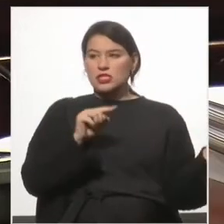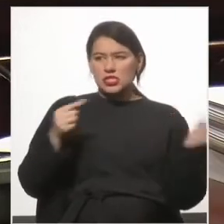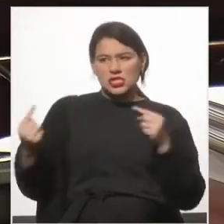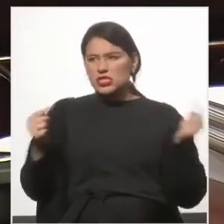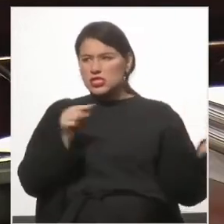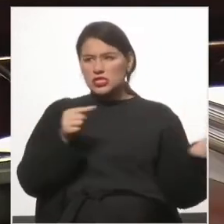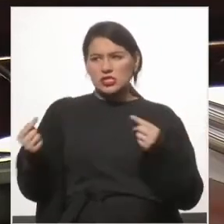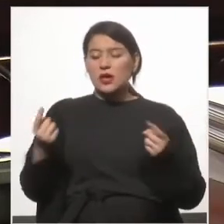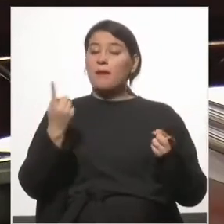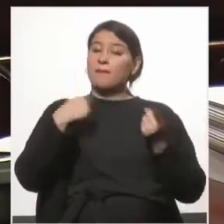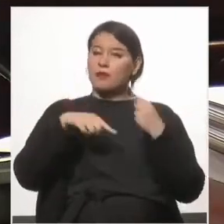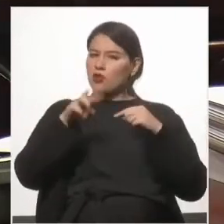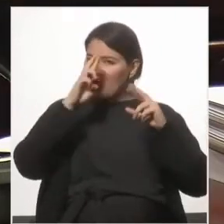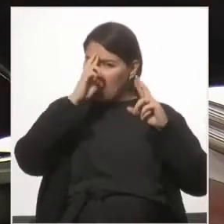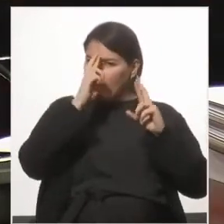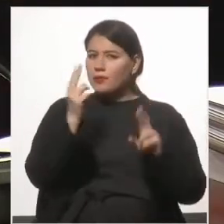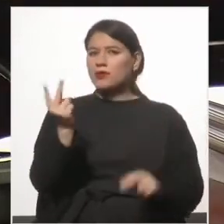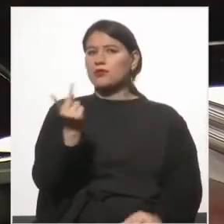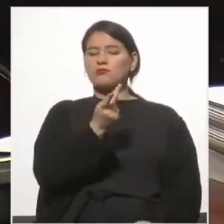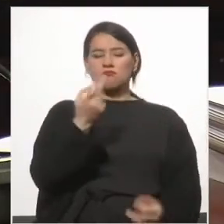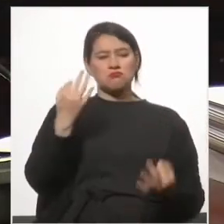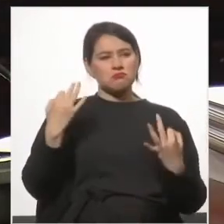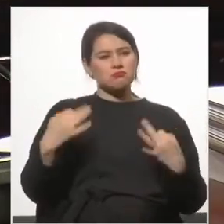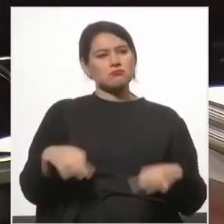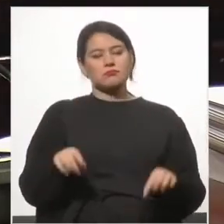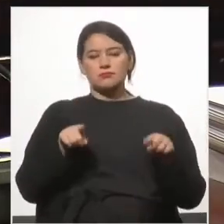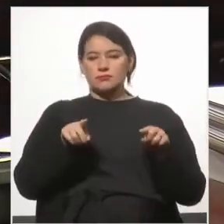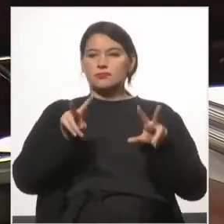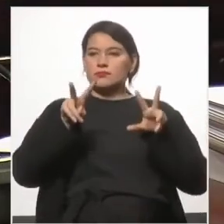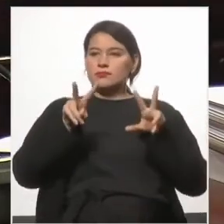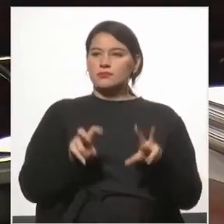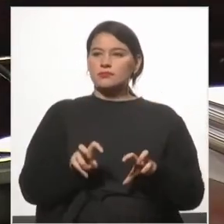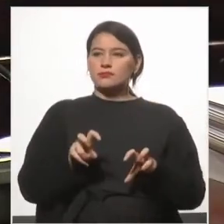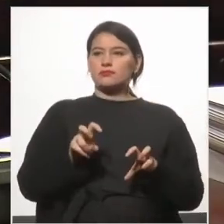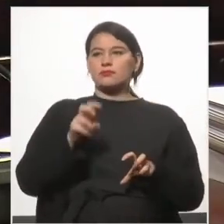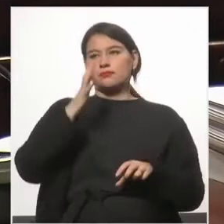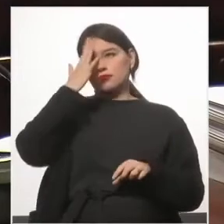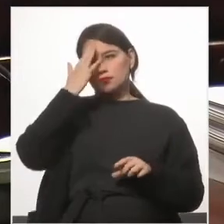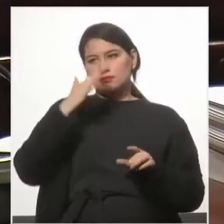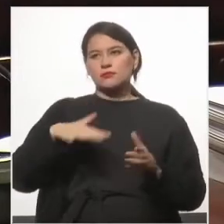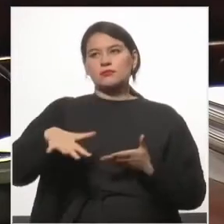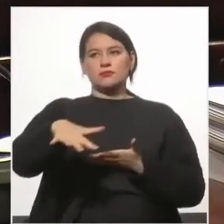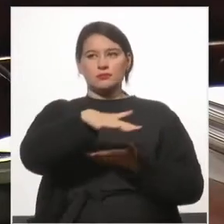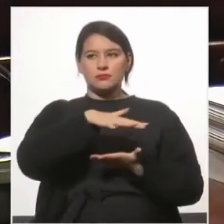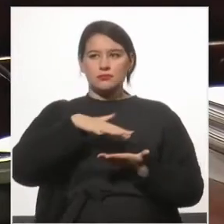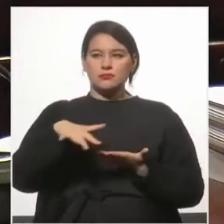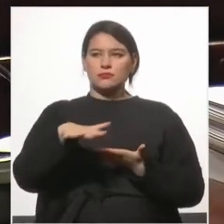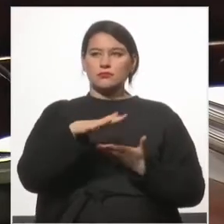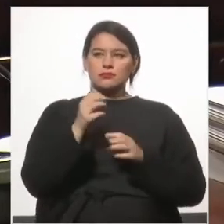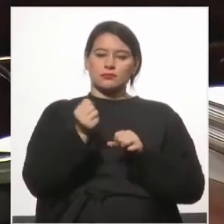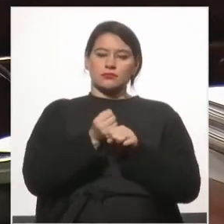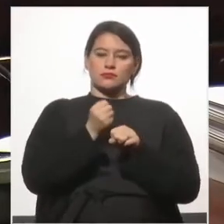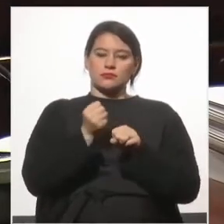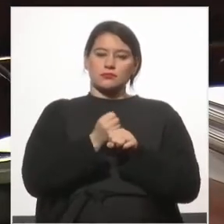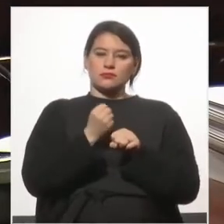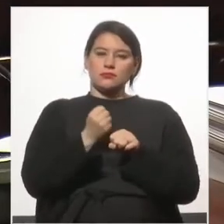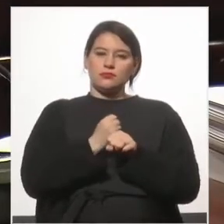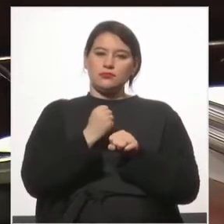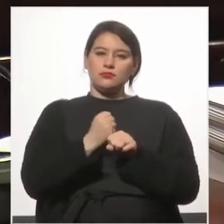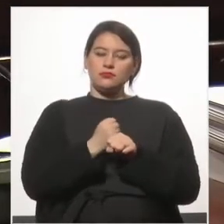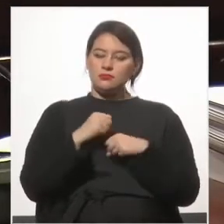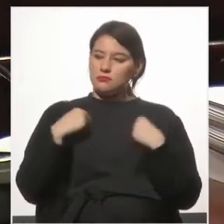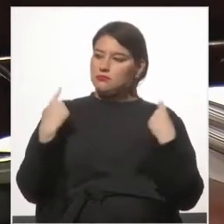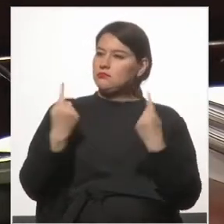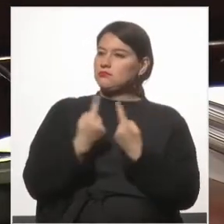pero respetuosos. Y en ese sentido creo que hubo un clima de trabajo del cual todos